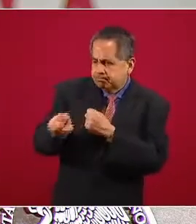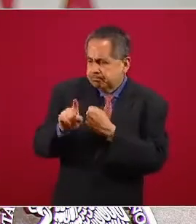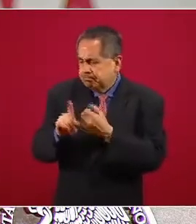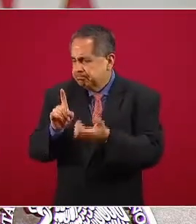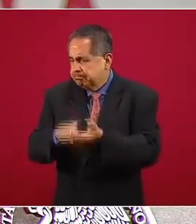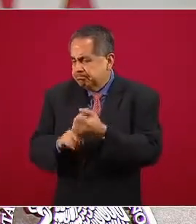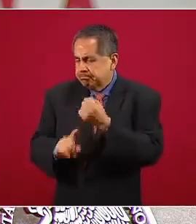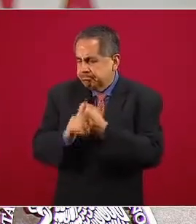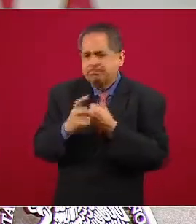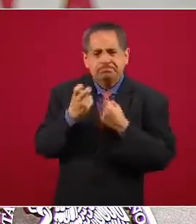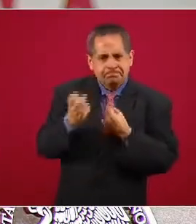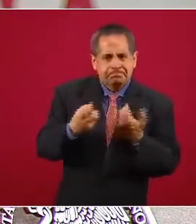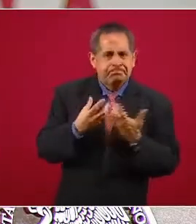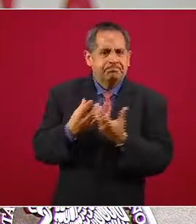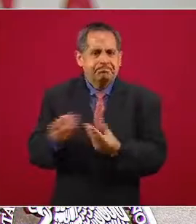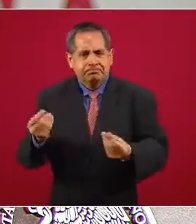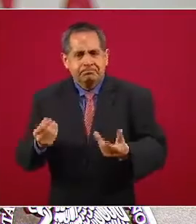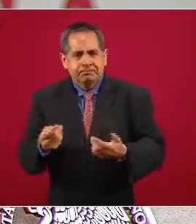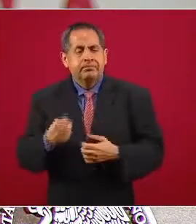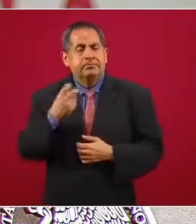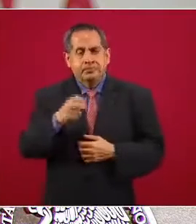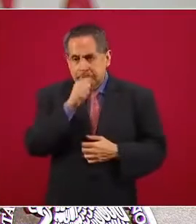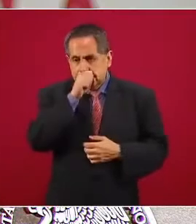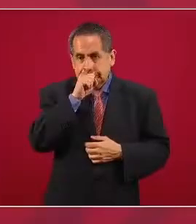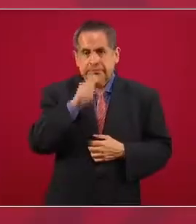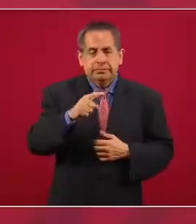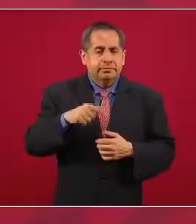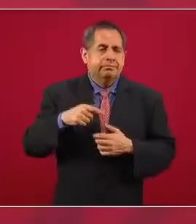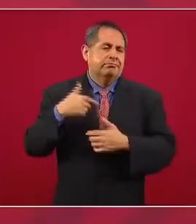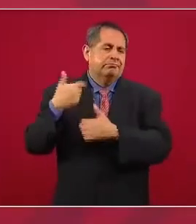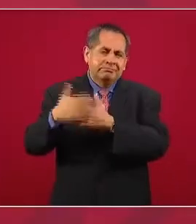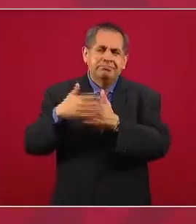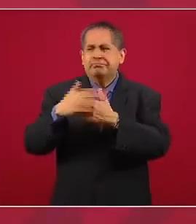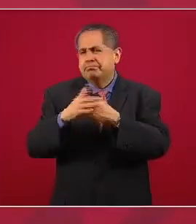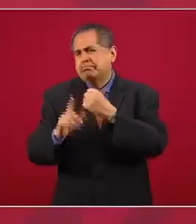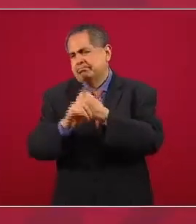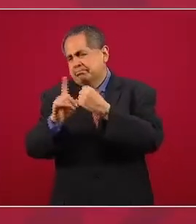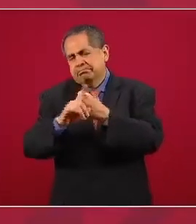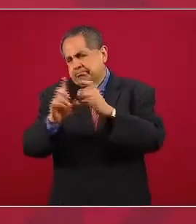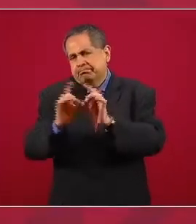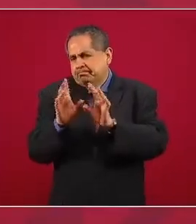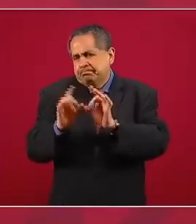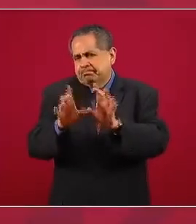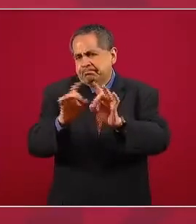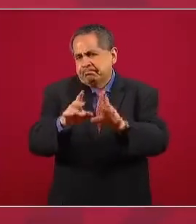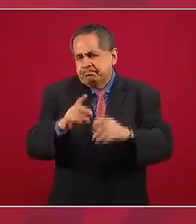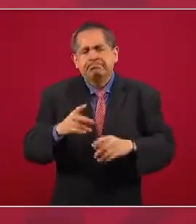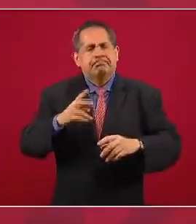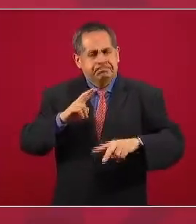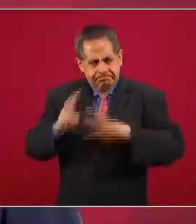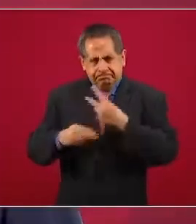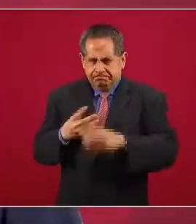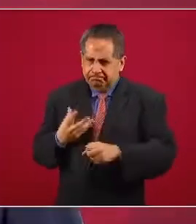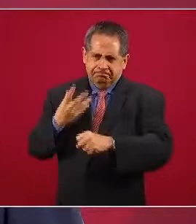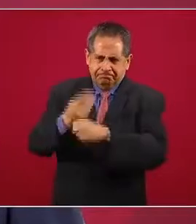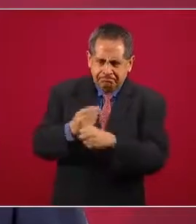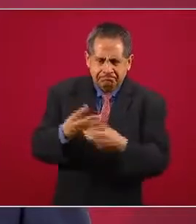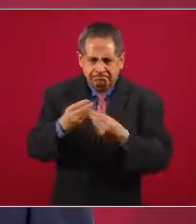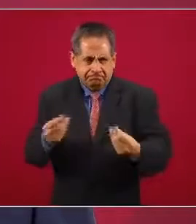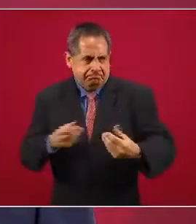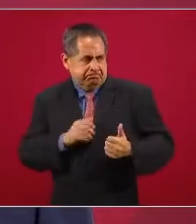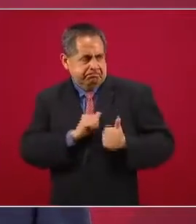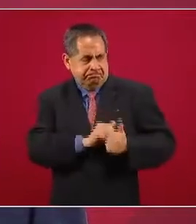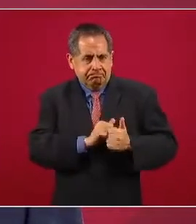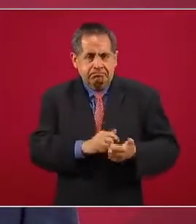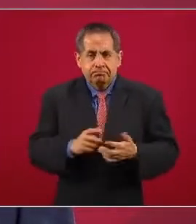fundamentales de nuestro país y vamos a tener muchos otros problemas por delante que resolver. Me gusta decir que